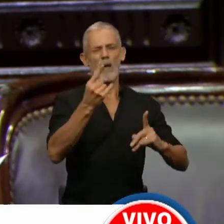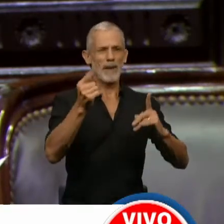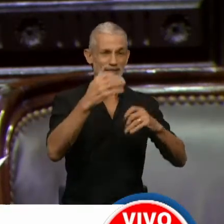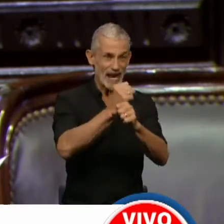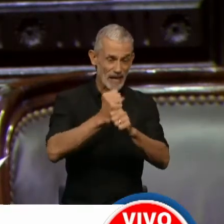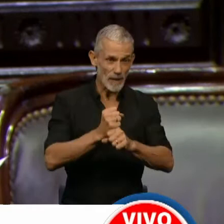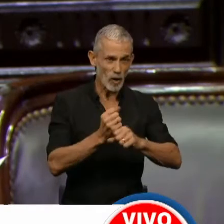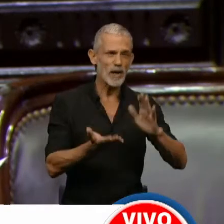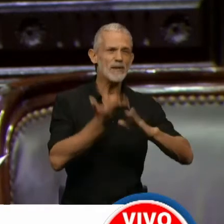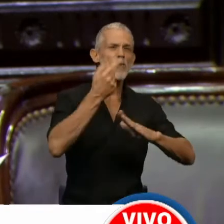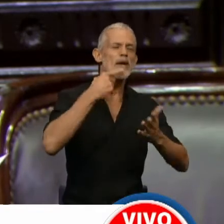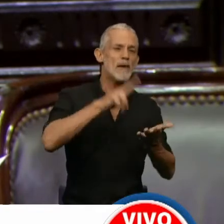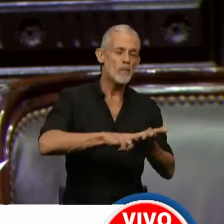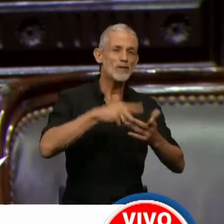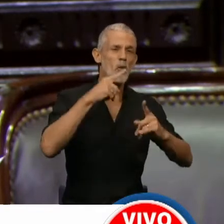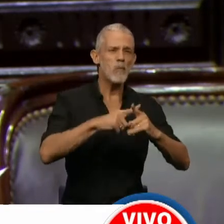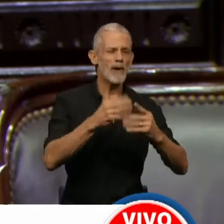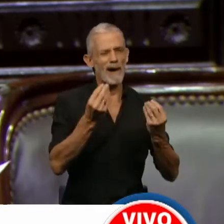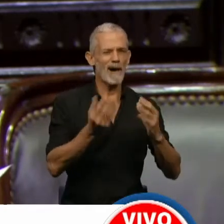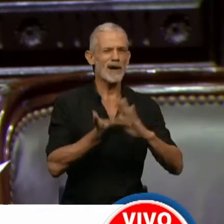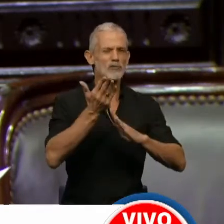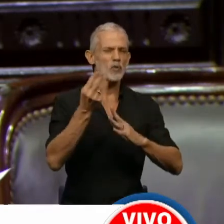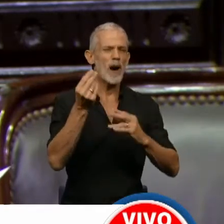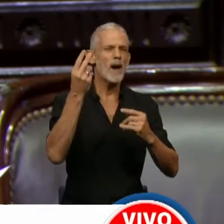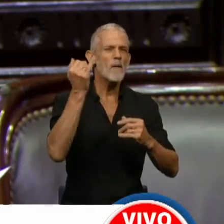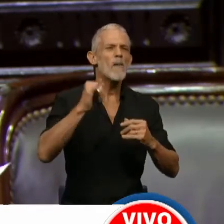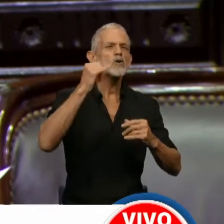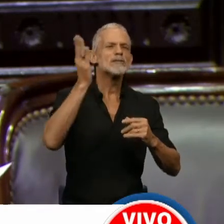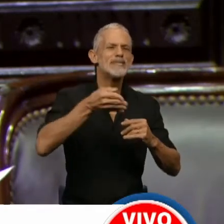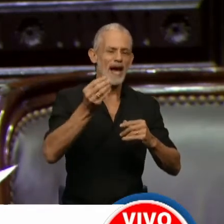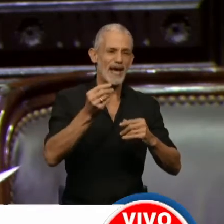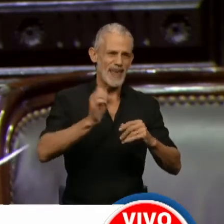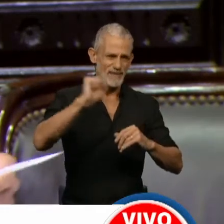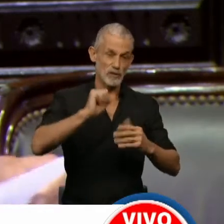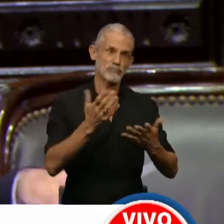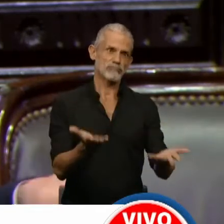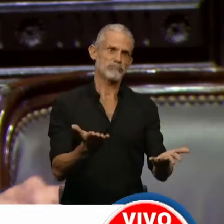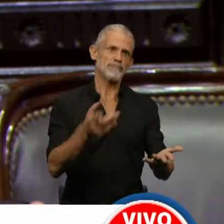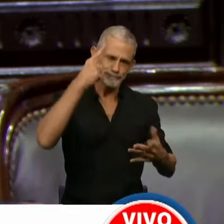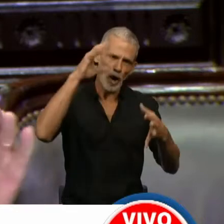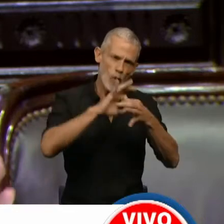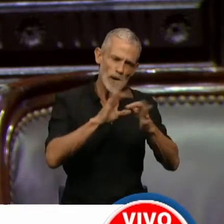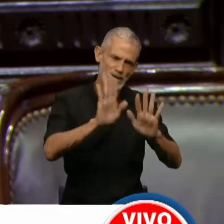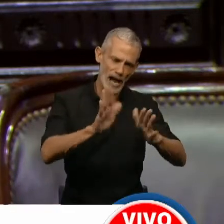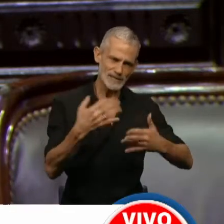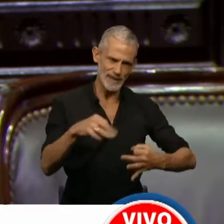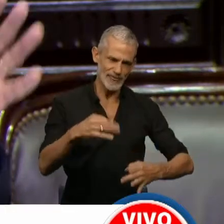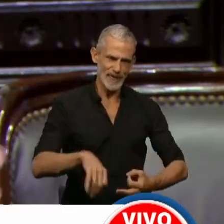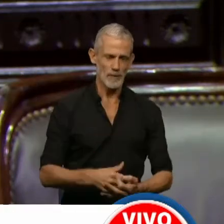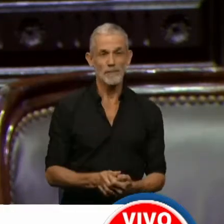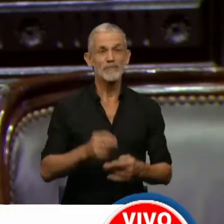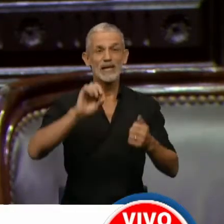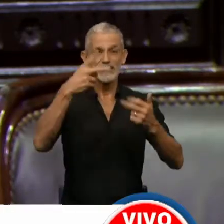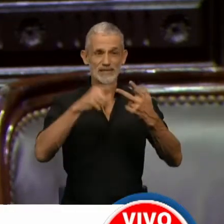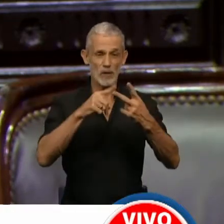trabajadores subiéndoles los impuestos mediante el artilugio de la suba de la tasa de inflación. Señor Presidente, esa es la coherencia a la cual me estaba refiriendo.